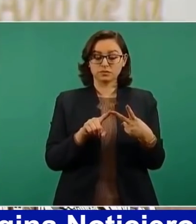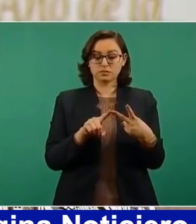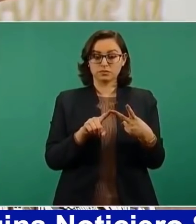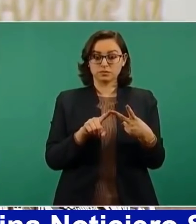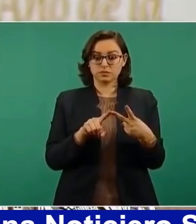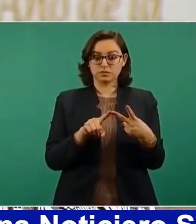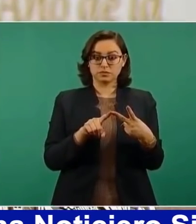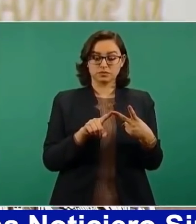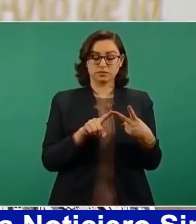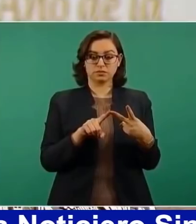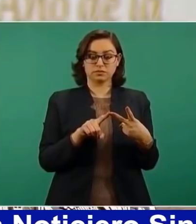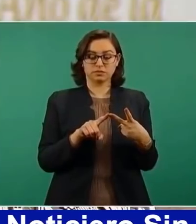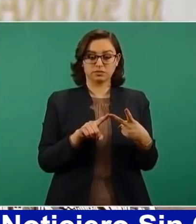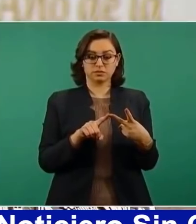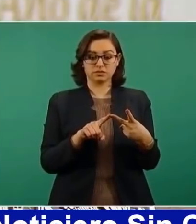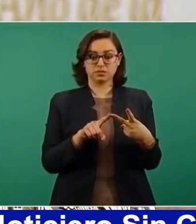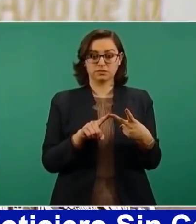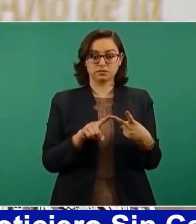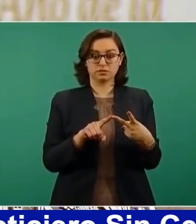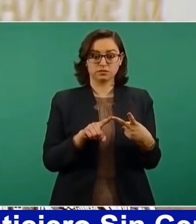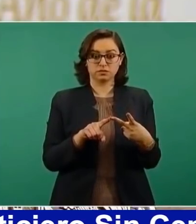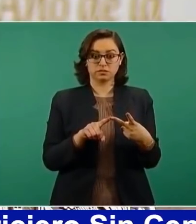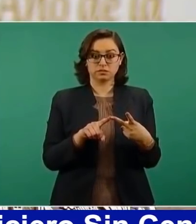si no